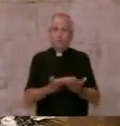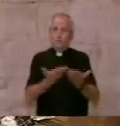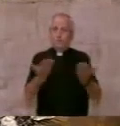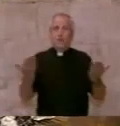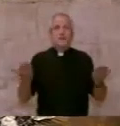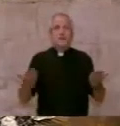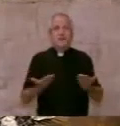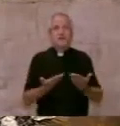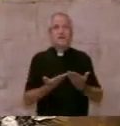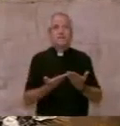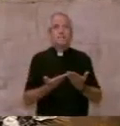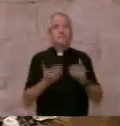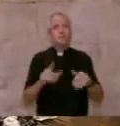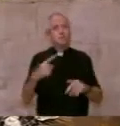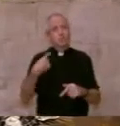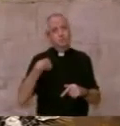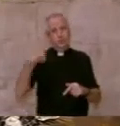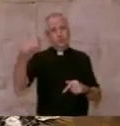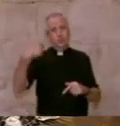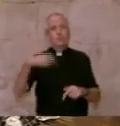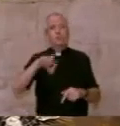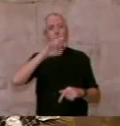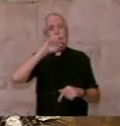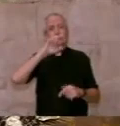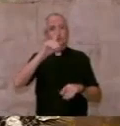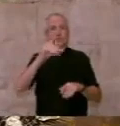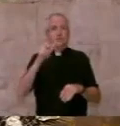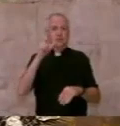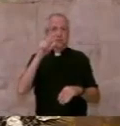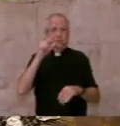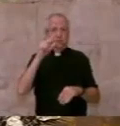confianza, nombrándome obispo de Tortosa.